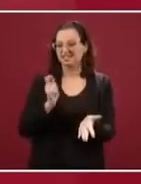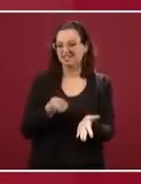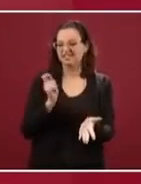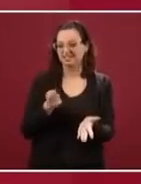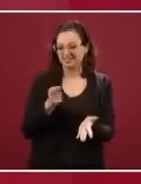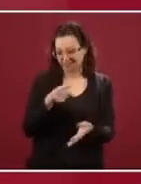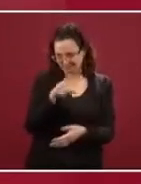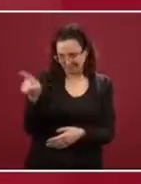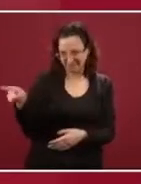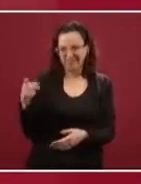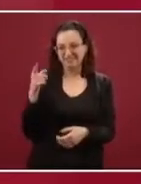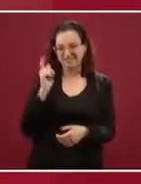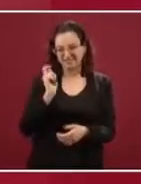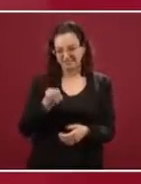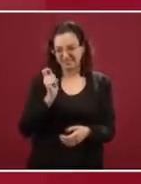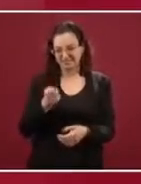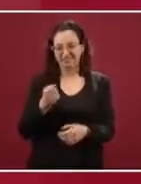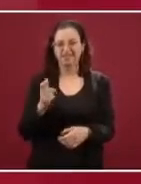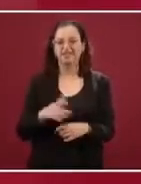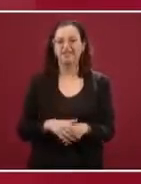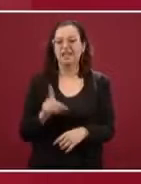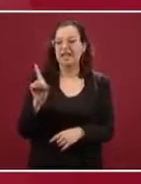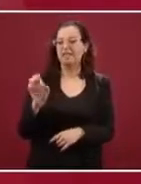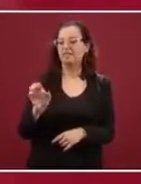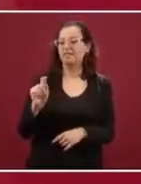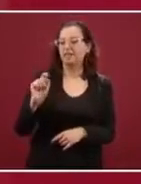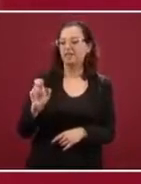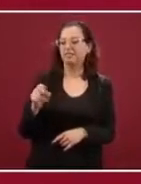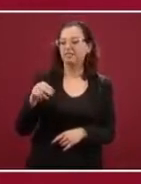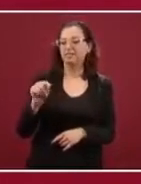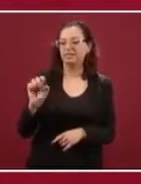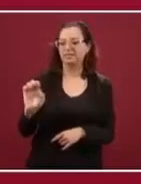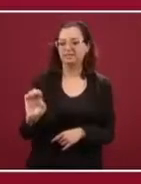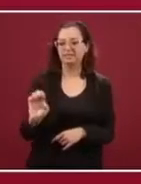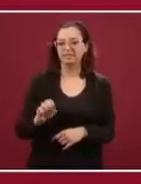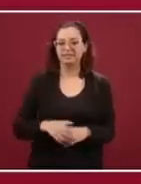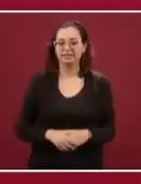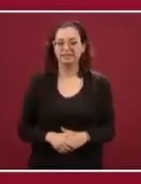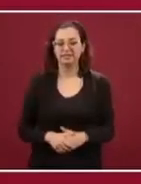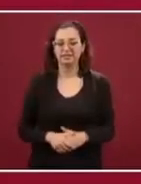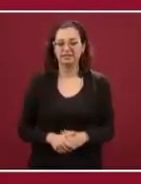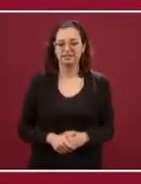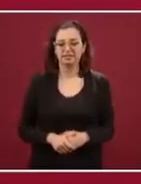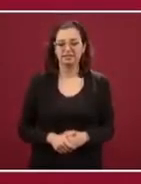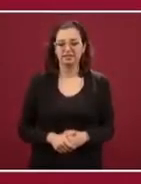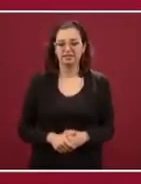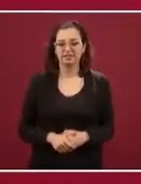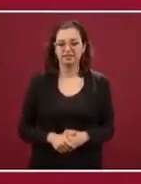Una oración.